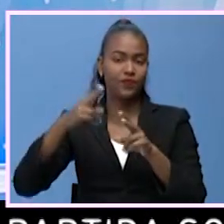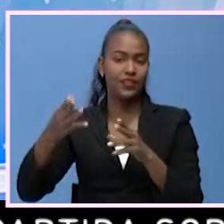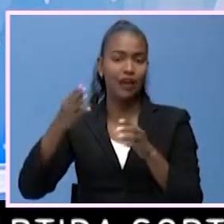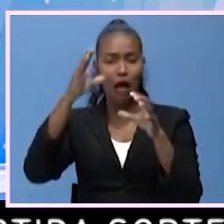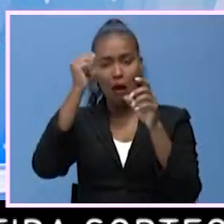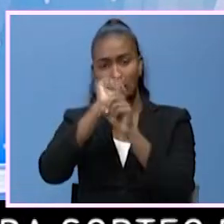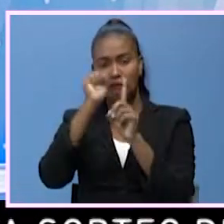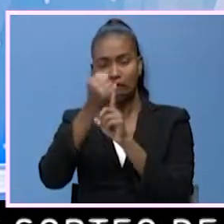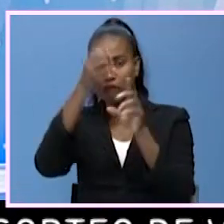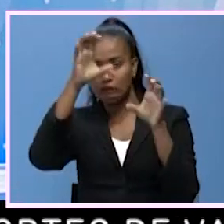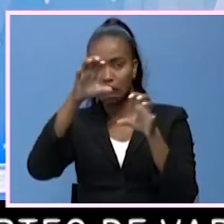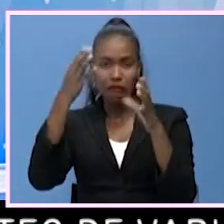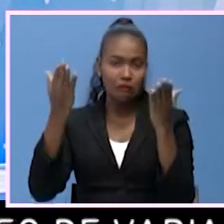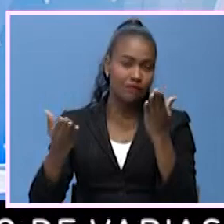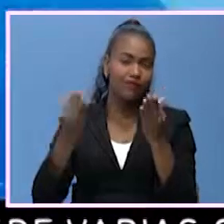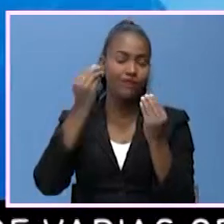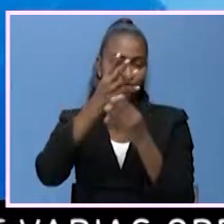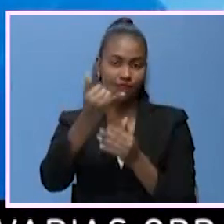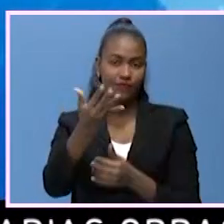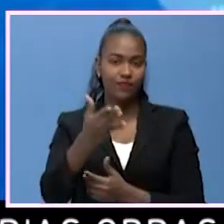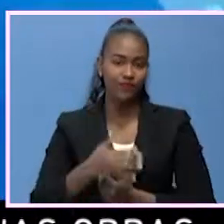Meteorología. Adelante, Sadán.